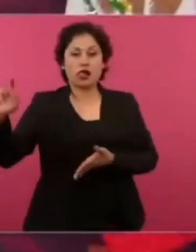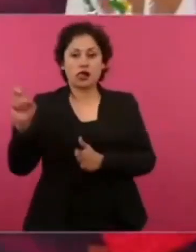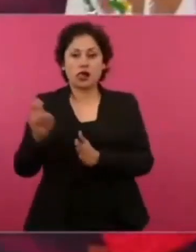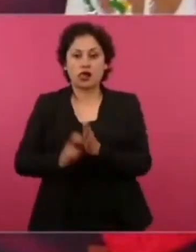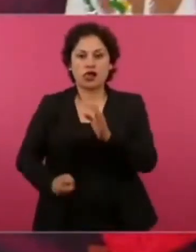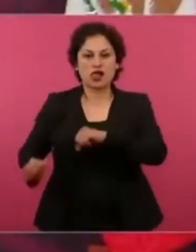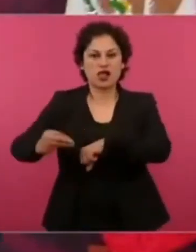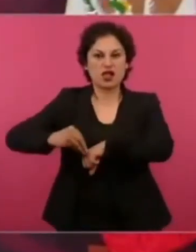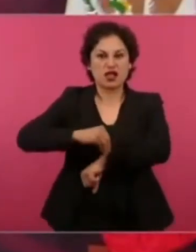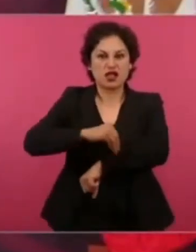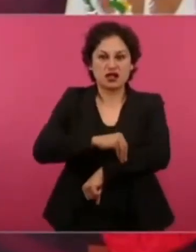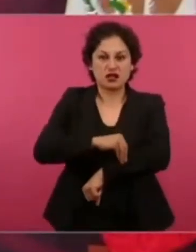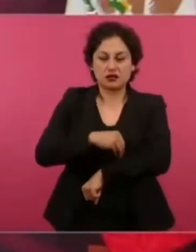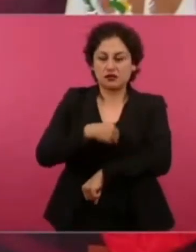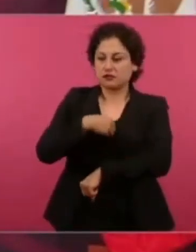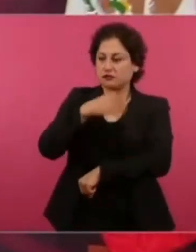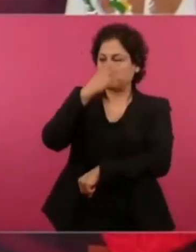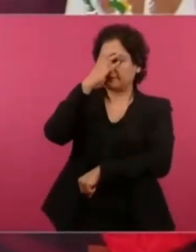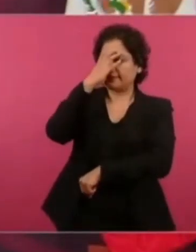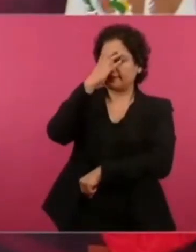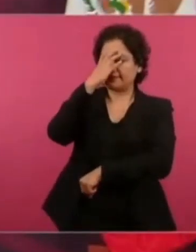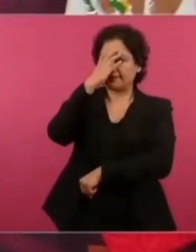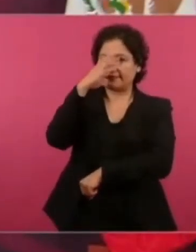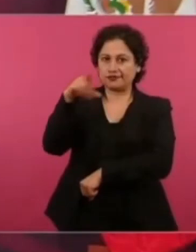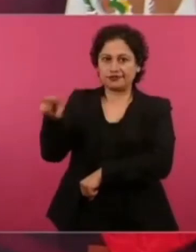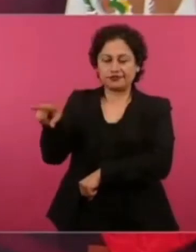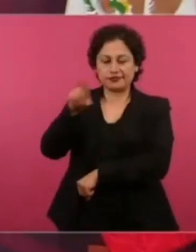Imagínense qué tribunal.